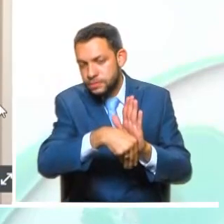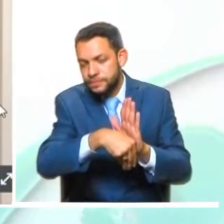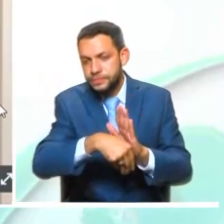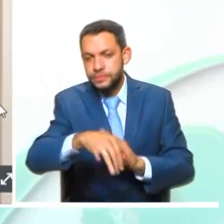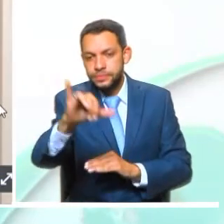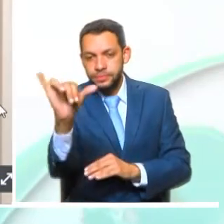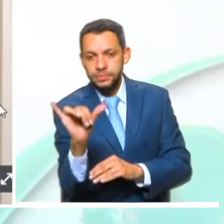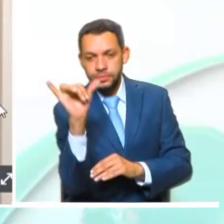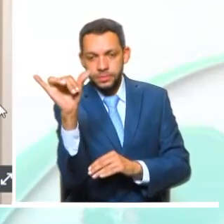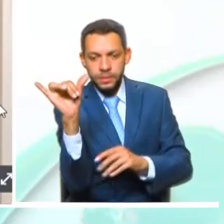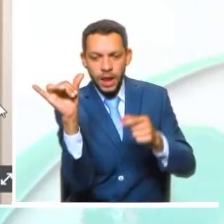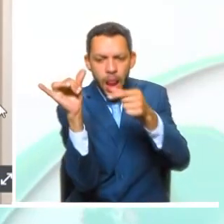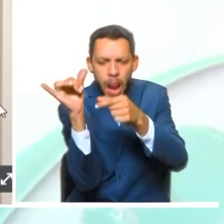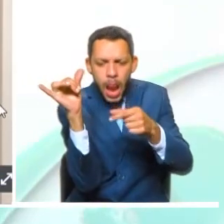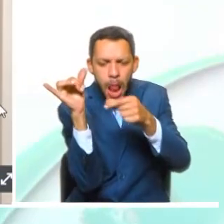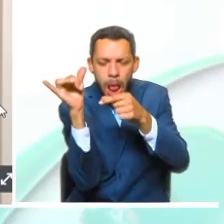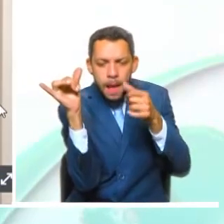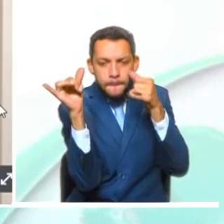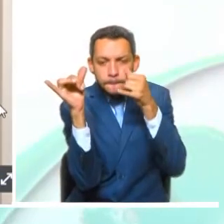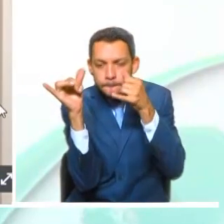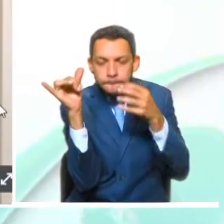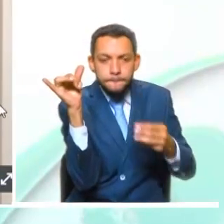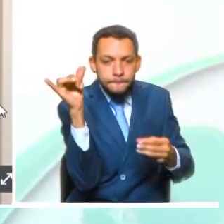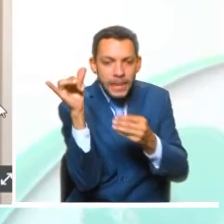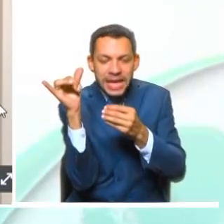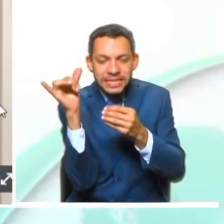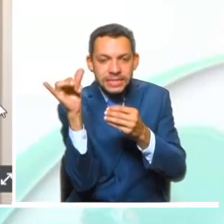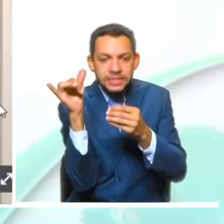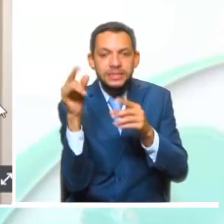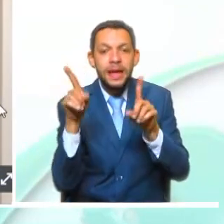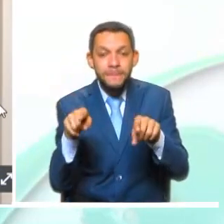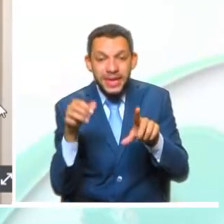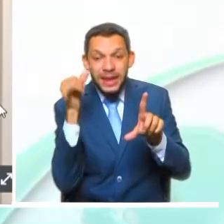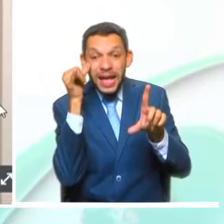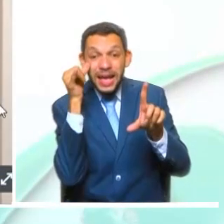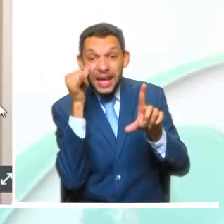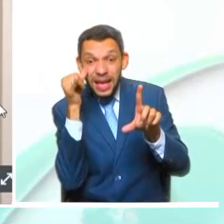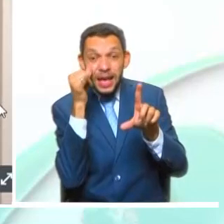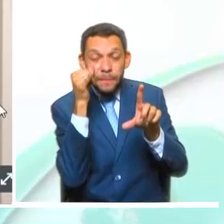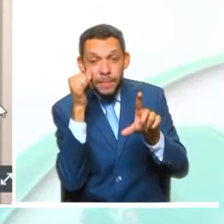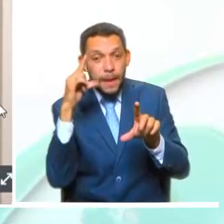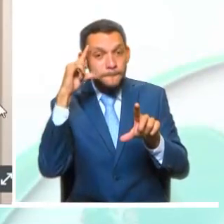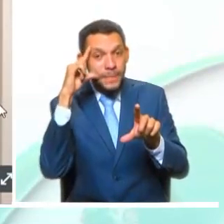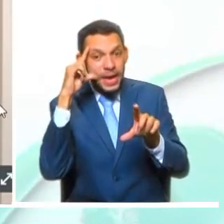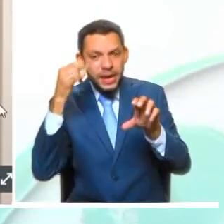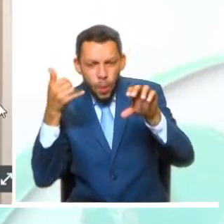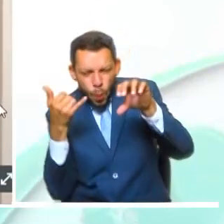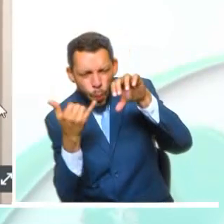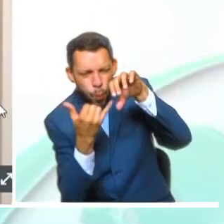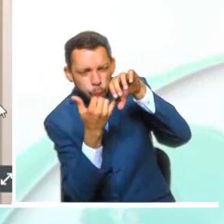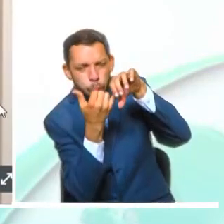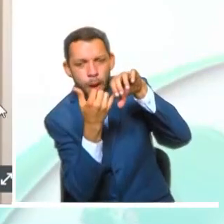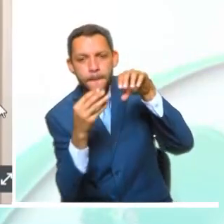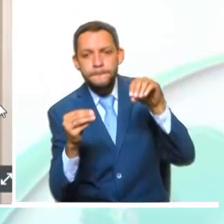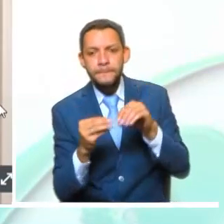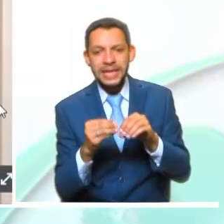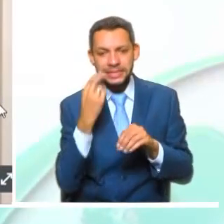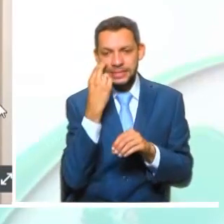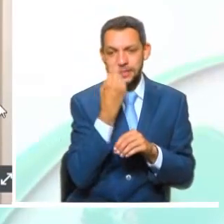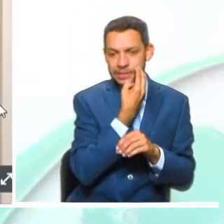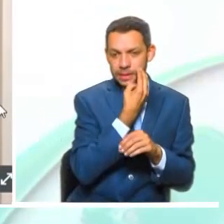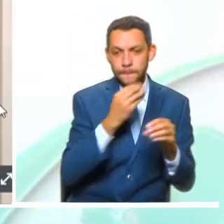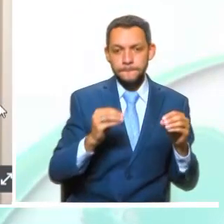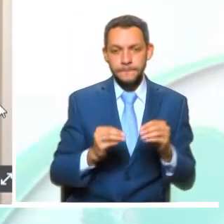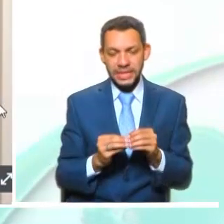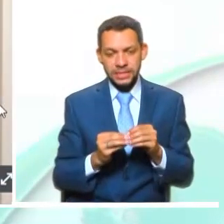colposcopia ecografía transvaginal ecografía de seno y cita ginecológica